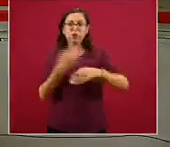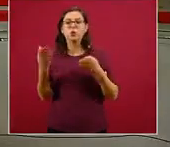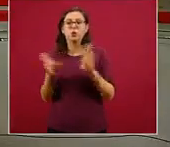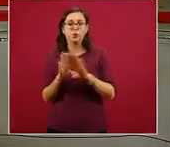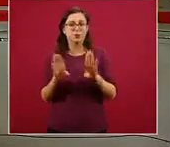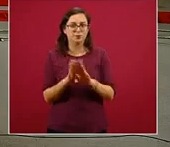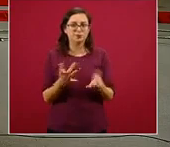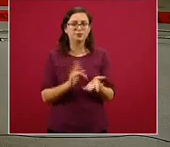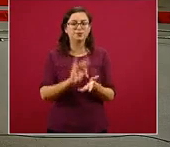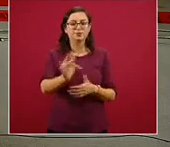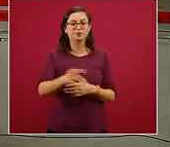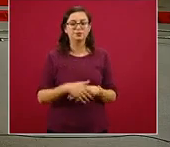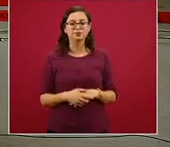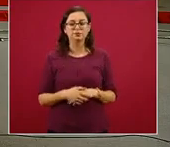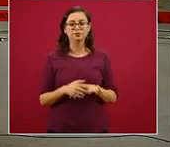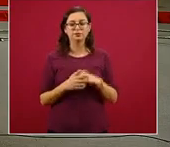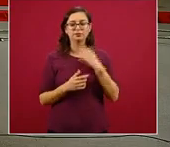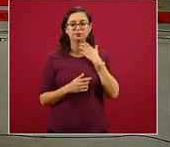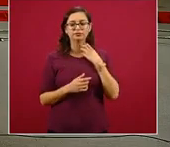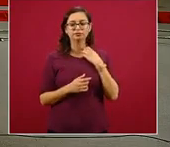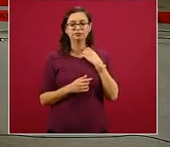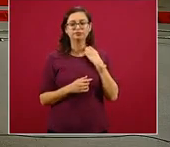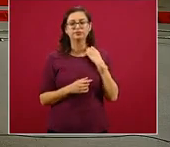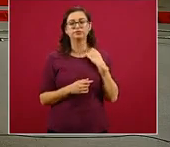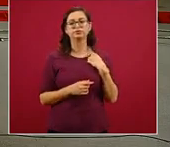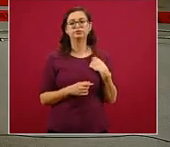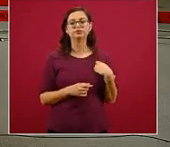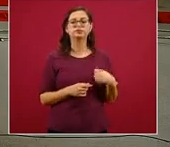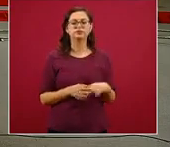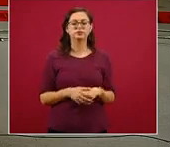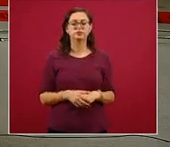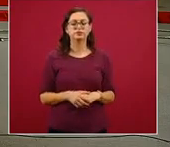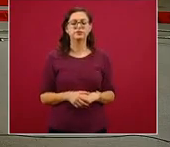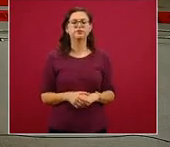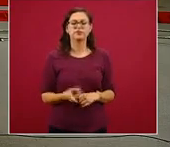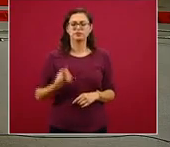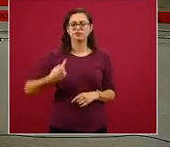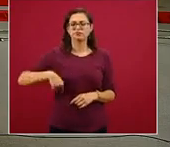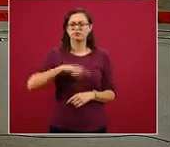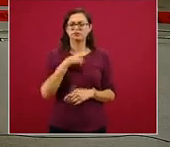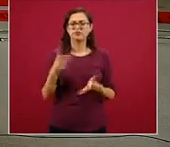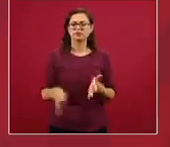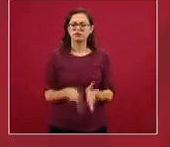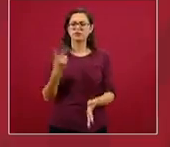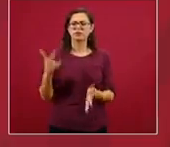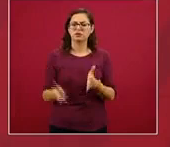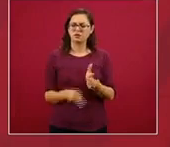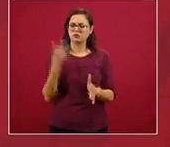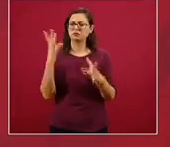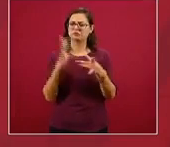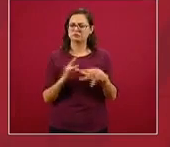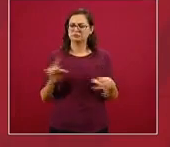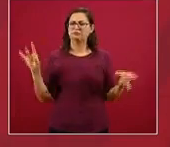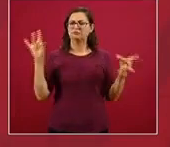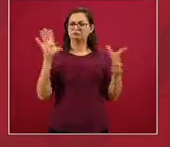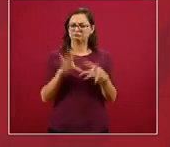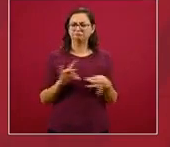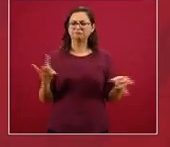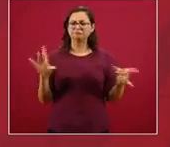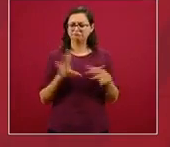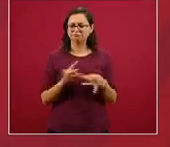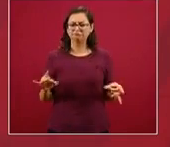con mucho gusto. De hecho, también en diferentes conferencias hemos estado manejando un dato, una cifra de